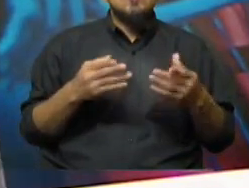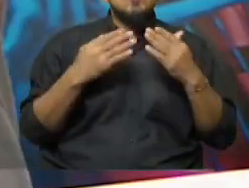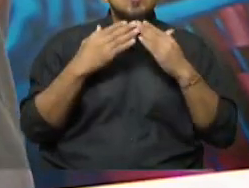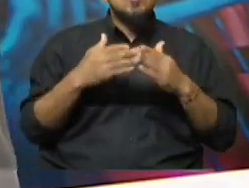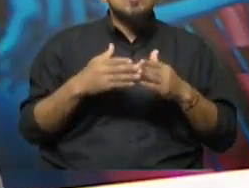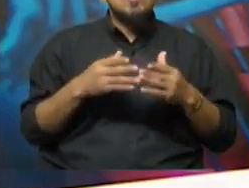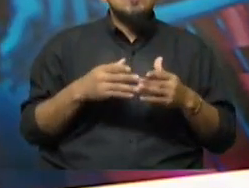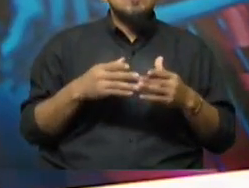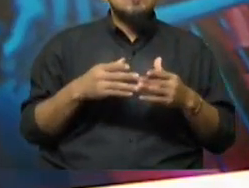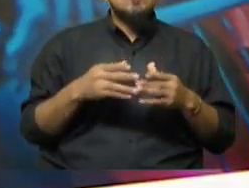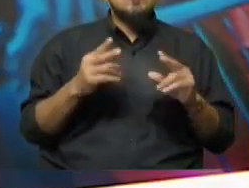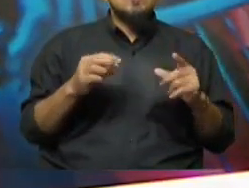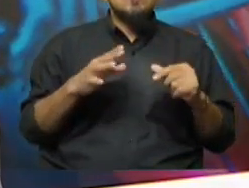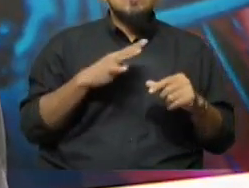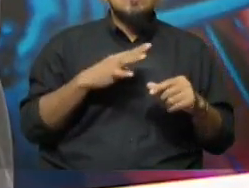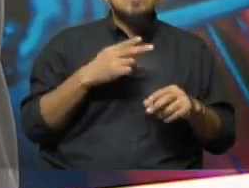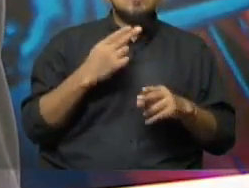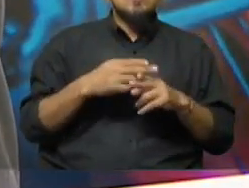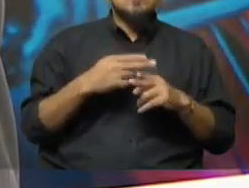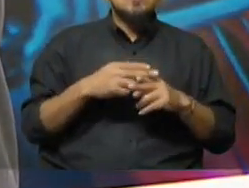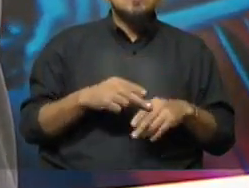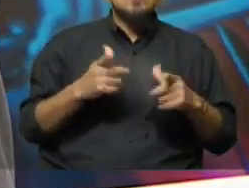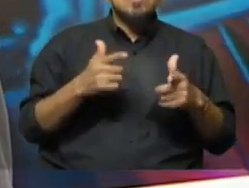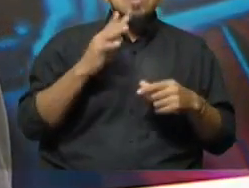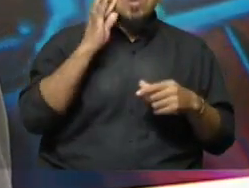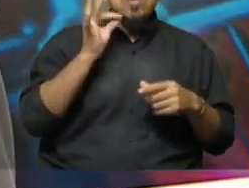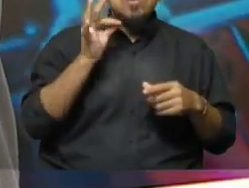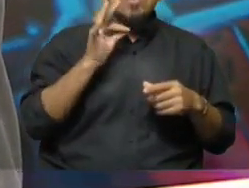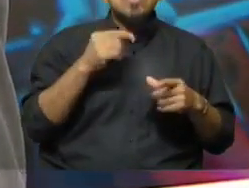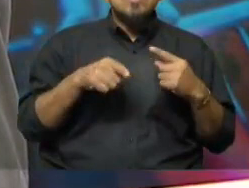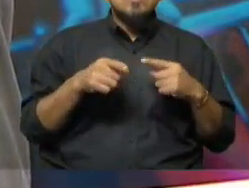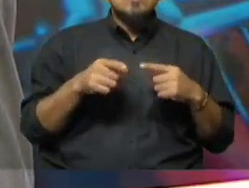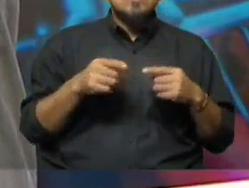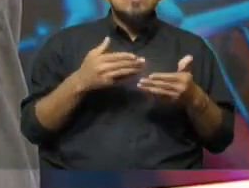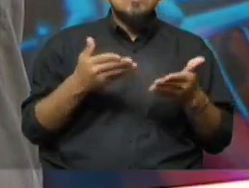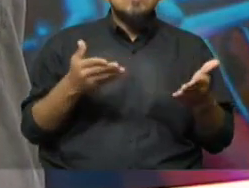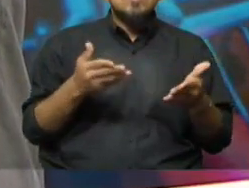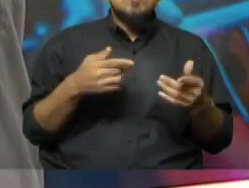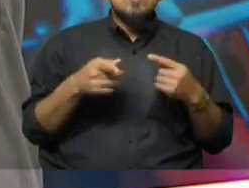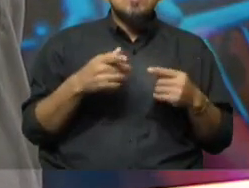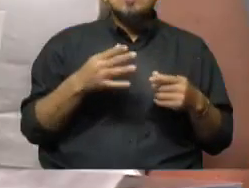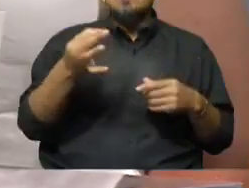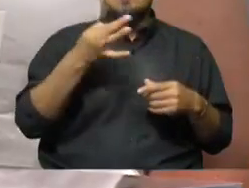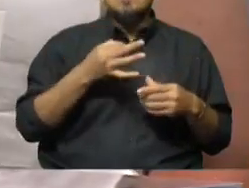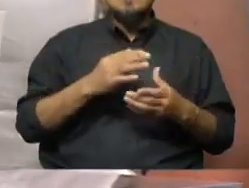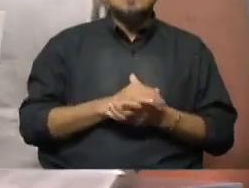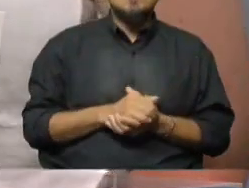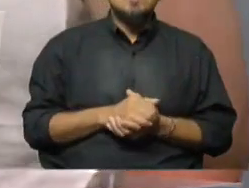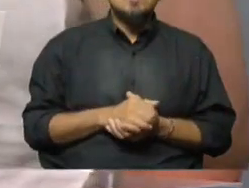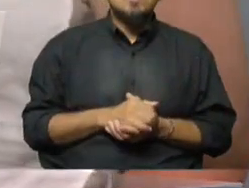allá del reclamo, una vez que ya aparecen los nombres, ¿no hay posibilidad de tener conversaciones claro. anteriores? ¿Y ustedes qué me respondían? Que